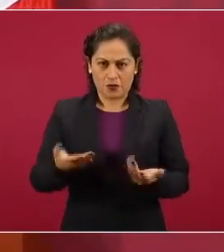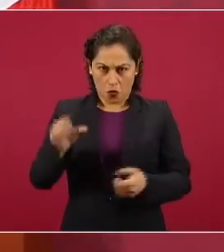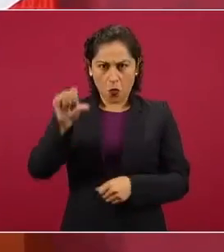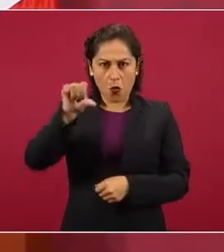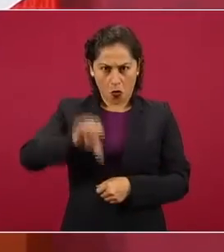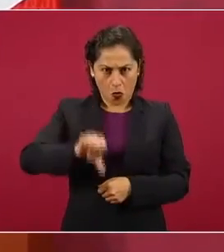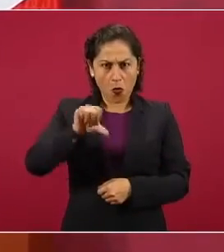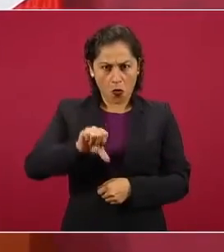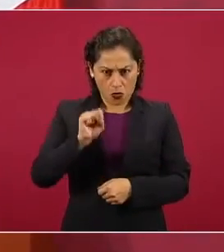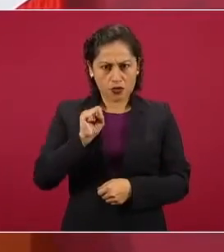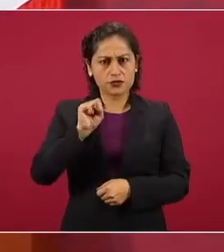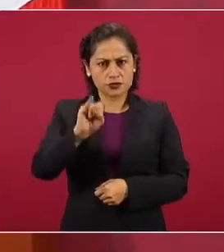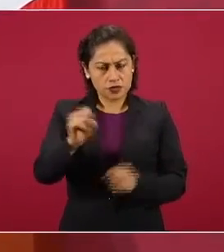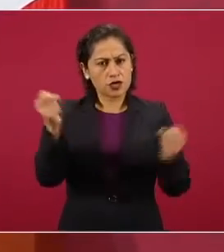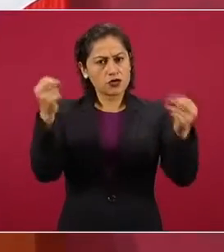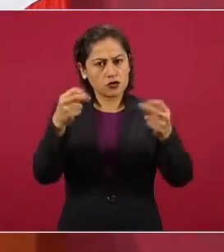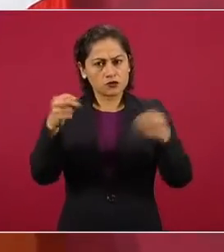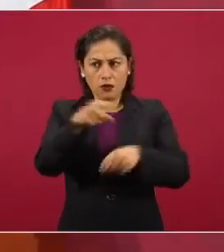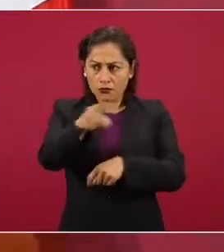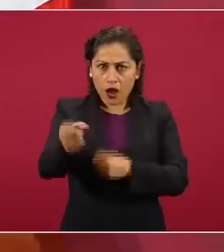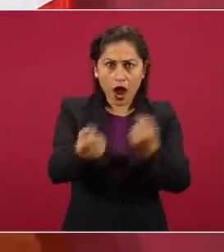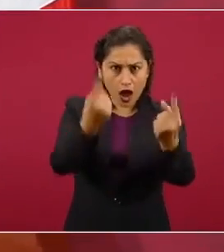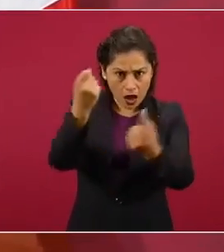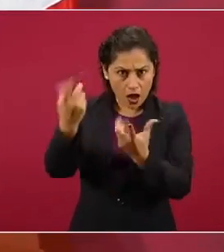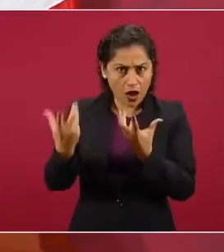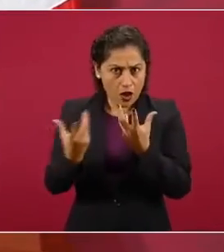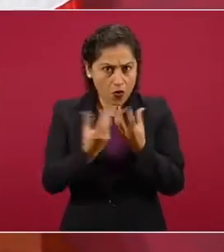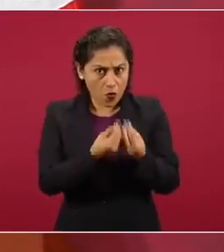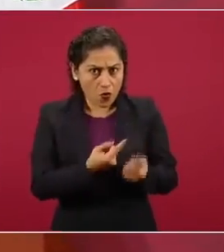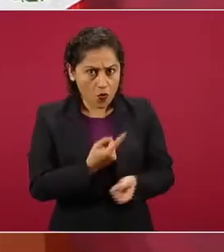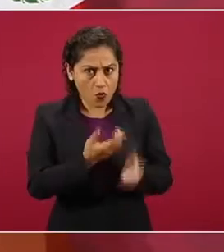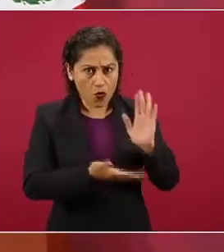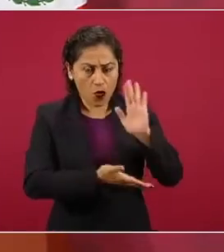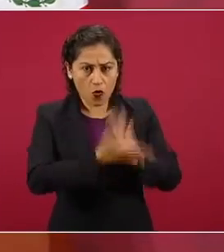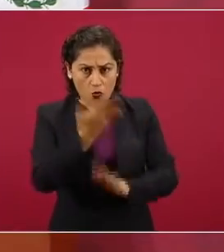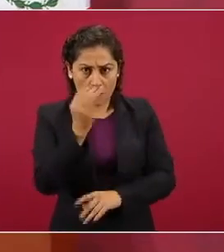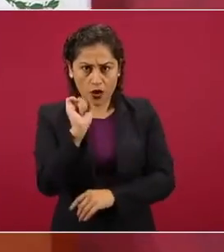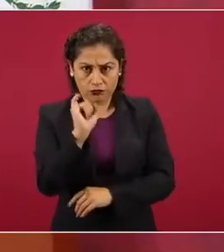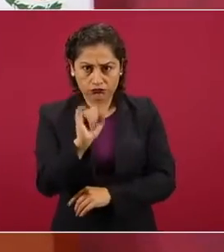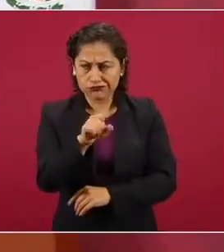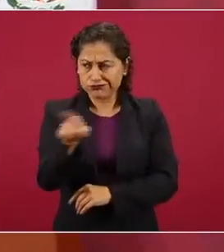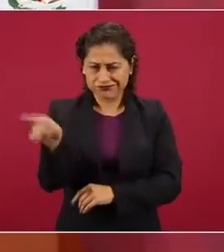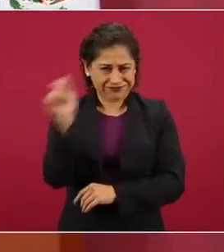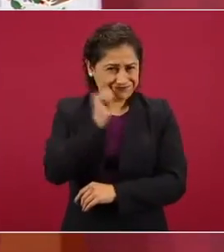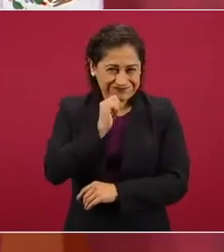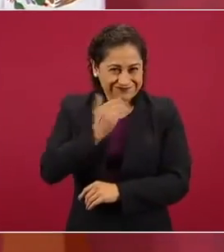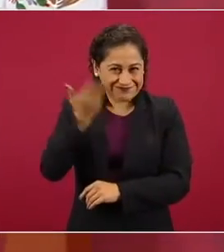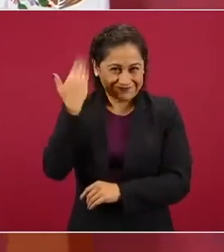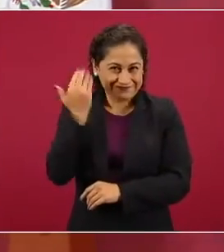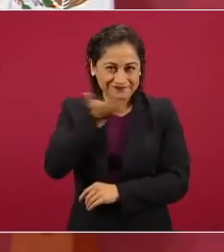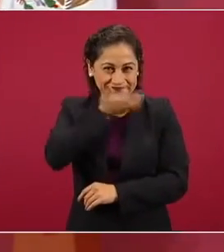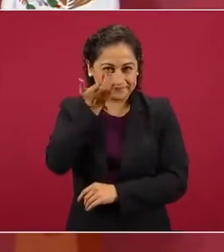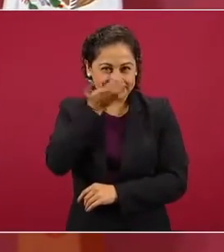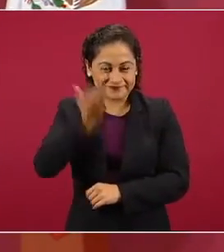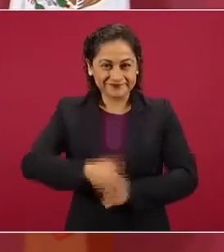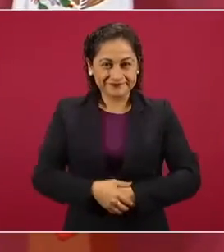porque seguramente compañeros de ustedes van a ir a la gira, como siempre lo hacen. ¿Sí?